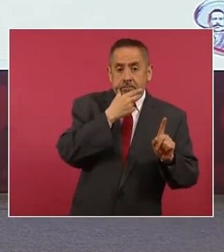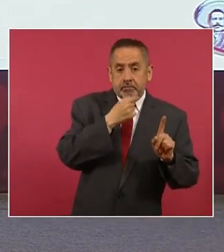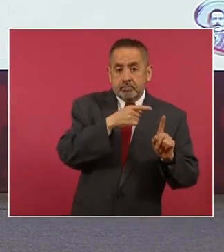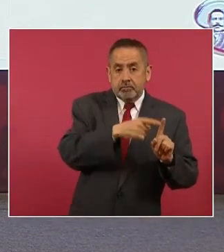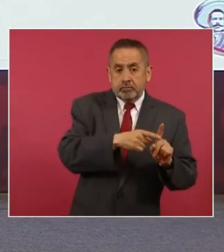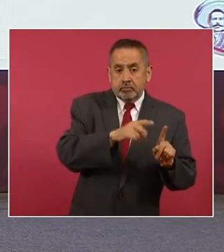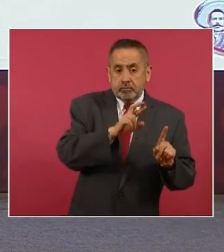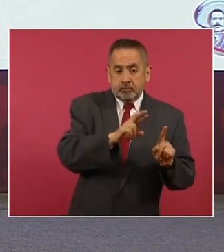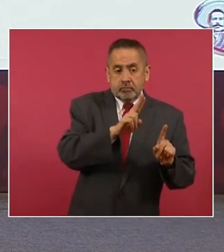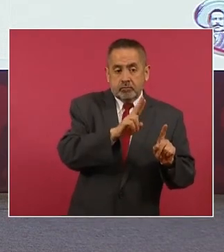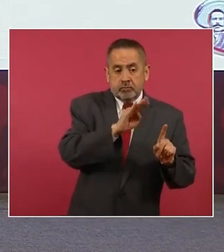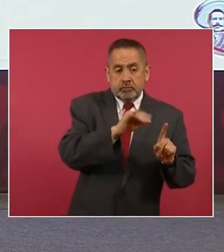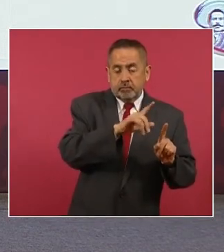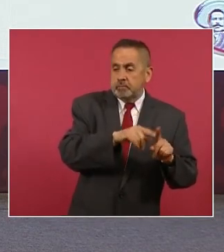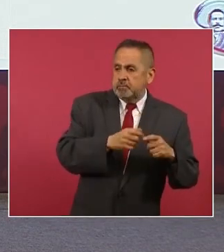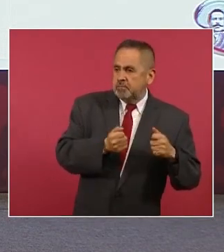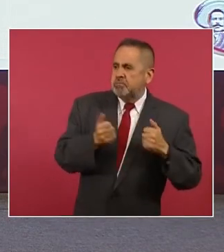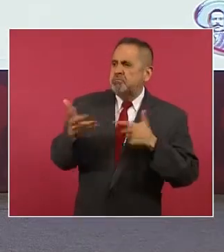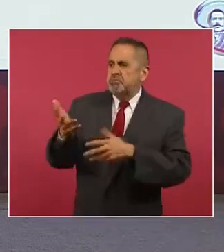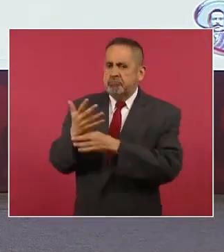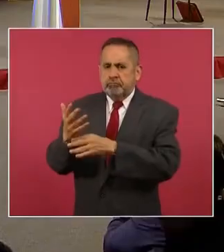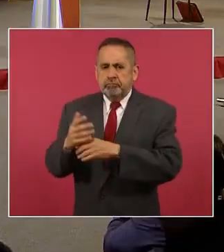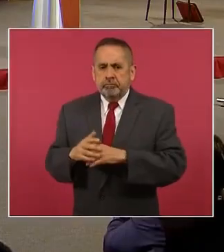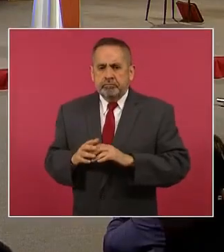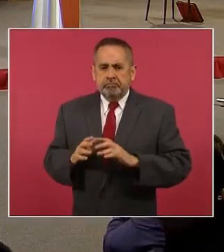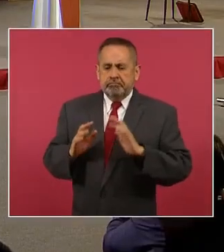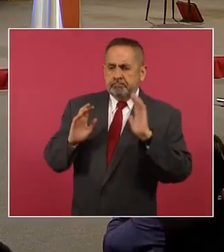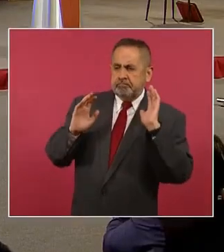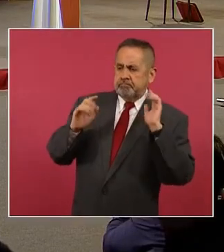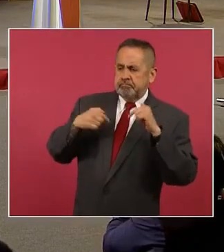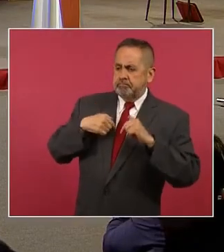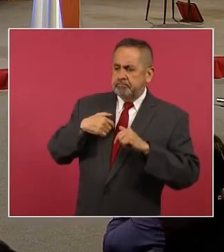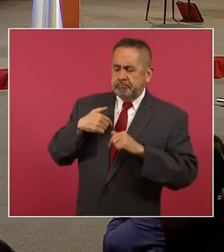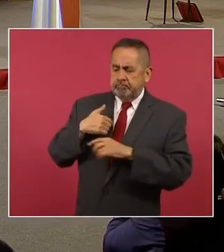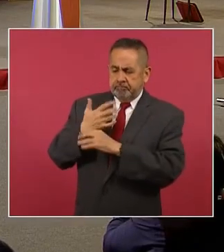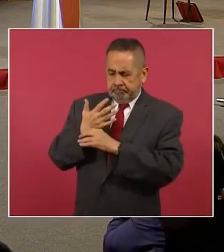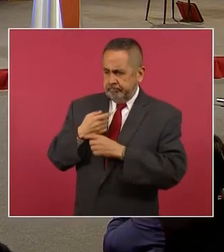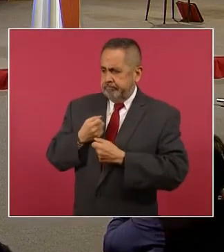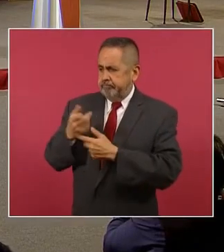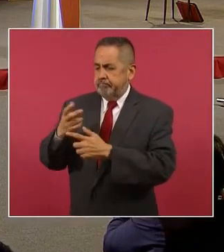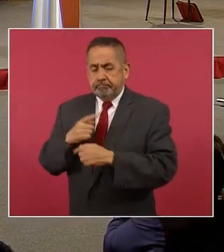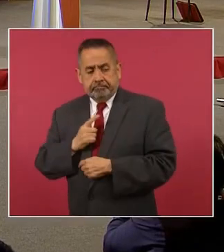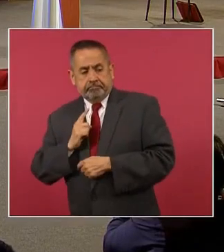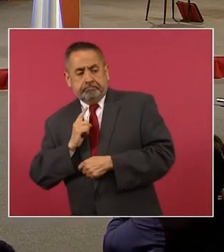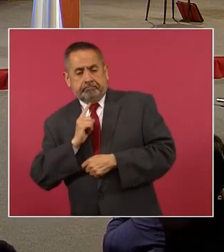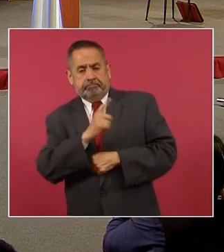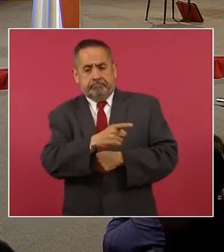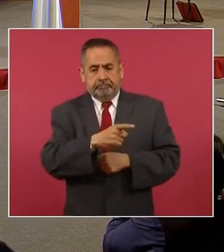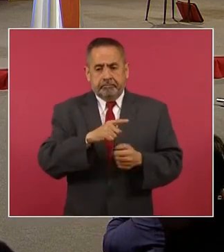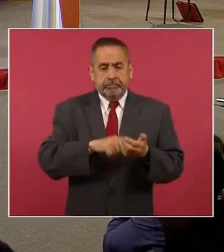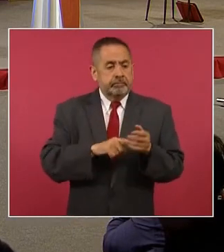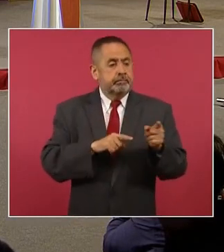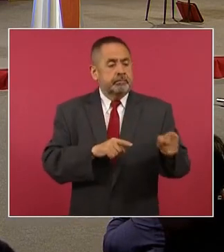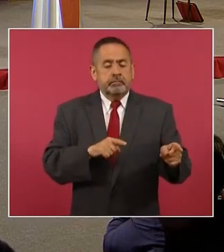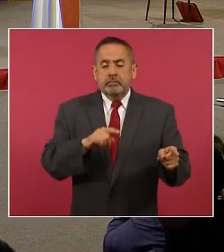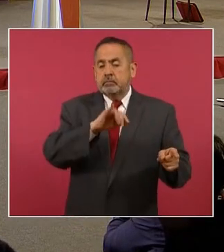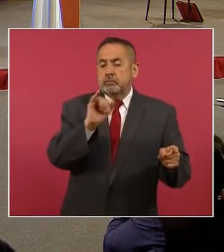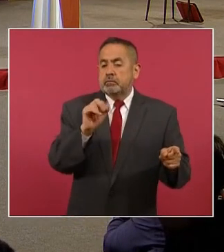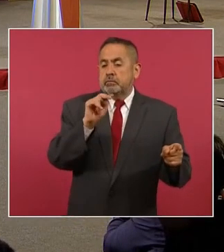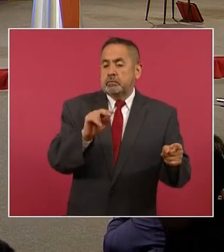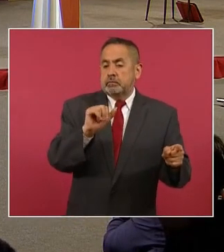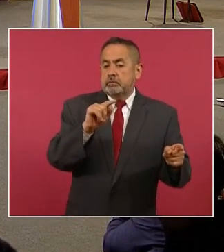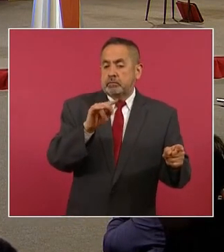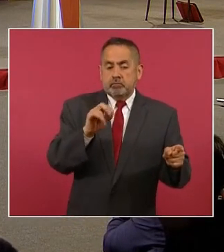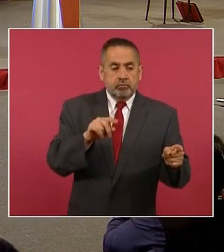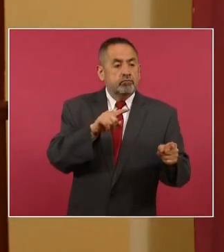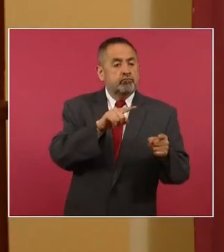al ser detenido señaló como autor intelectual a Juan Antonio, quien desde